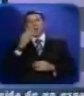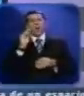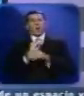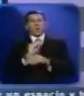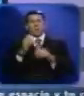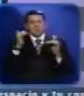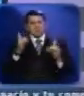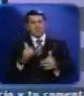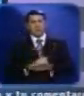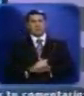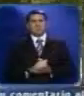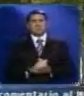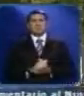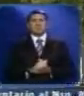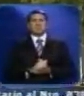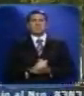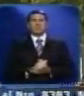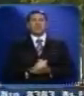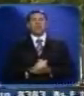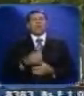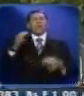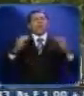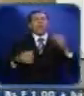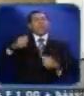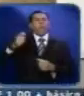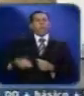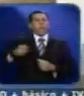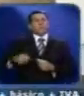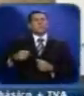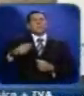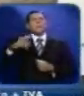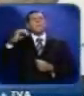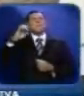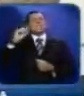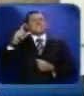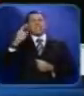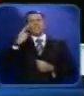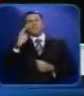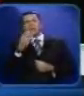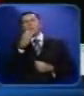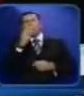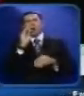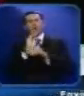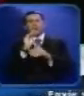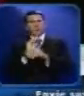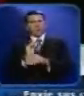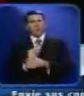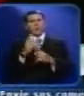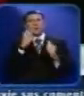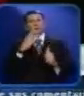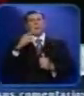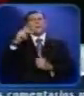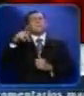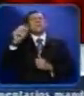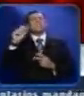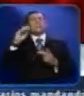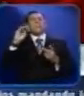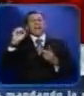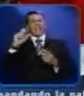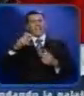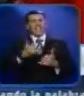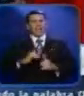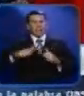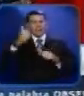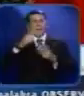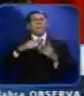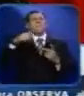cuidados. El juez Mitchell Beckloff mostró satisfacción por cómo han respondido los niños Prince Michael, el hijo mayor,